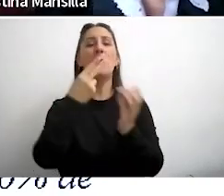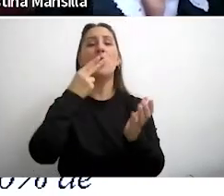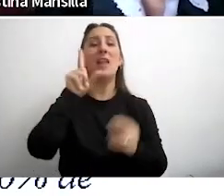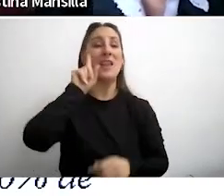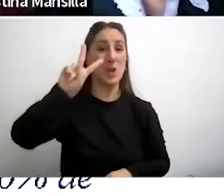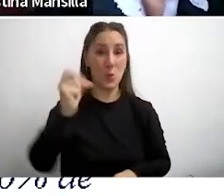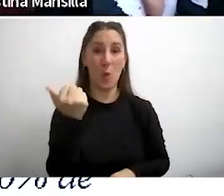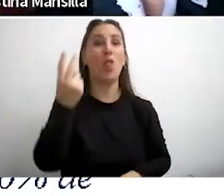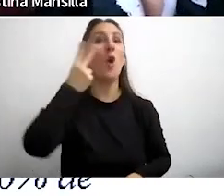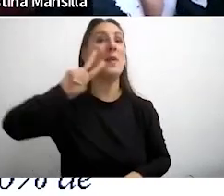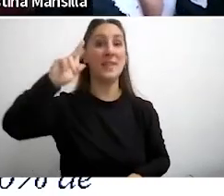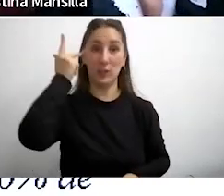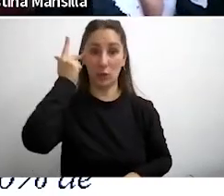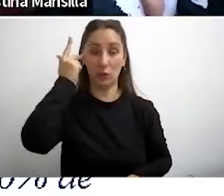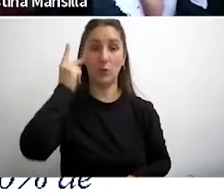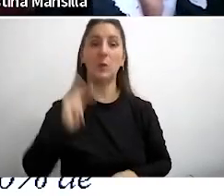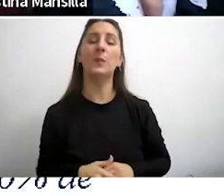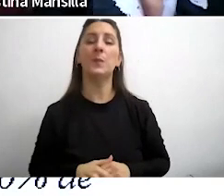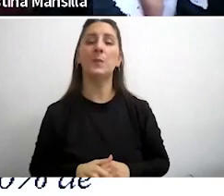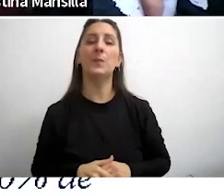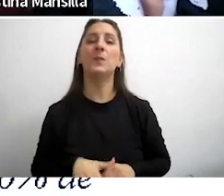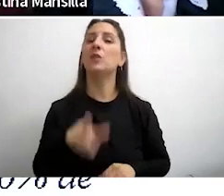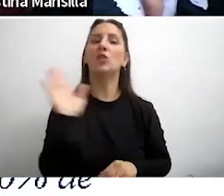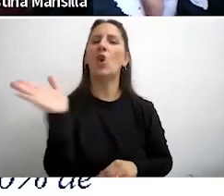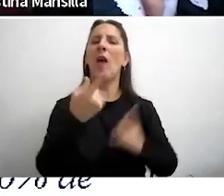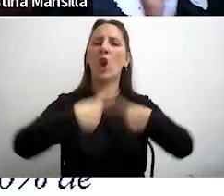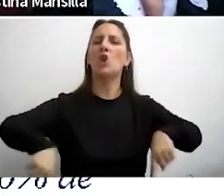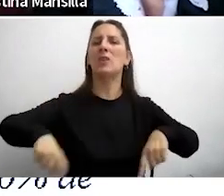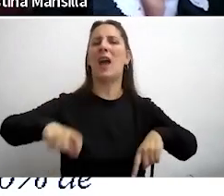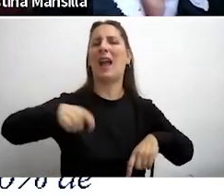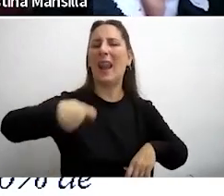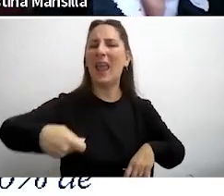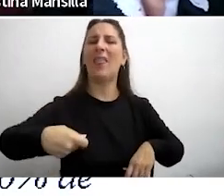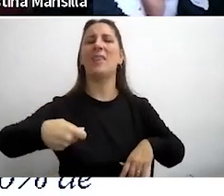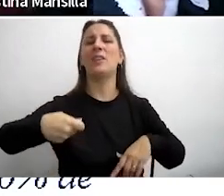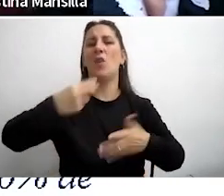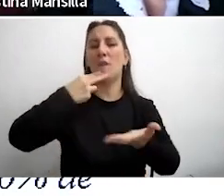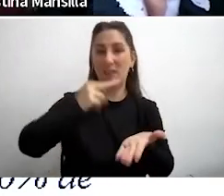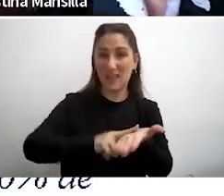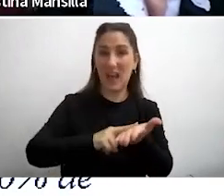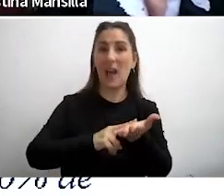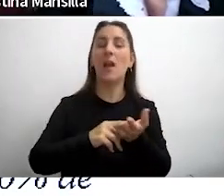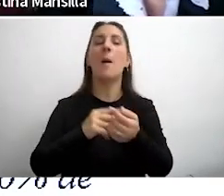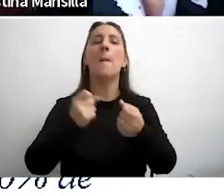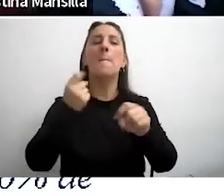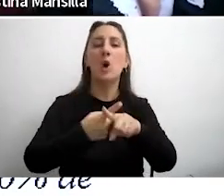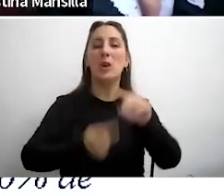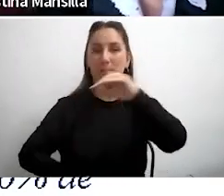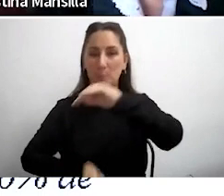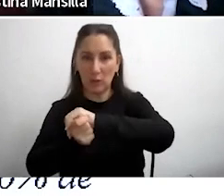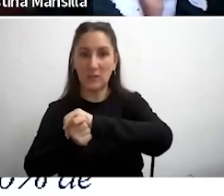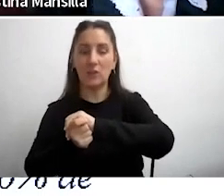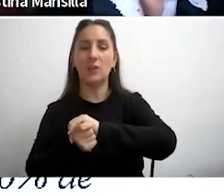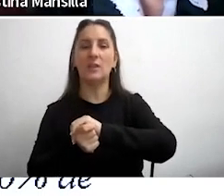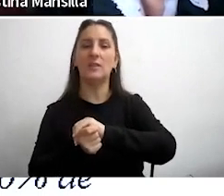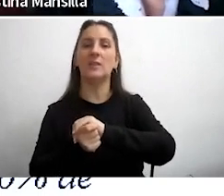en 2018, todo lo que sean créditos fiscales por bienes de capital fijo, por importaciones, así como